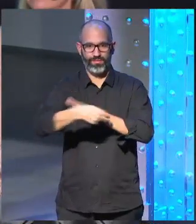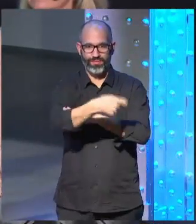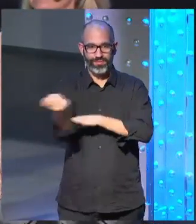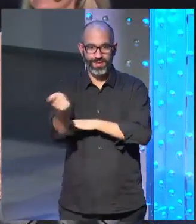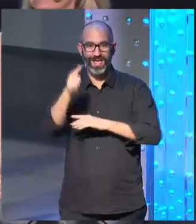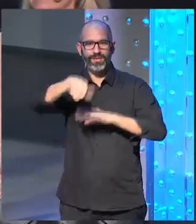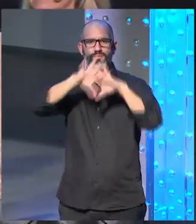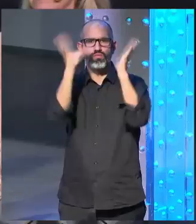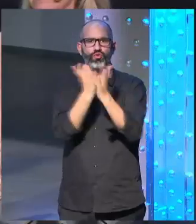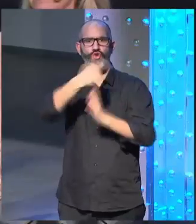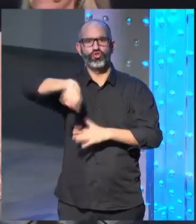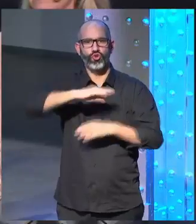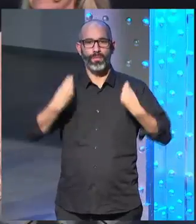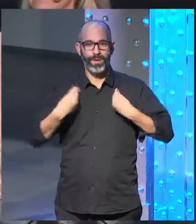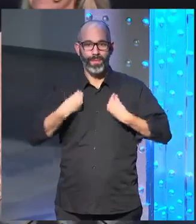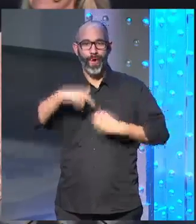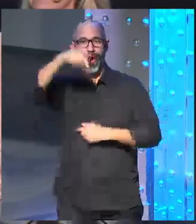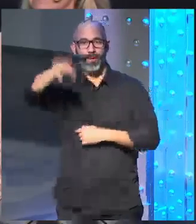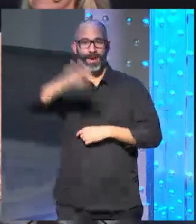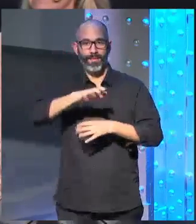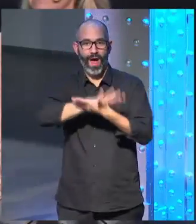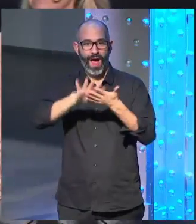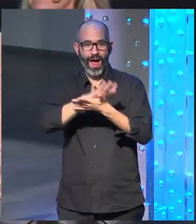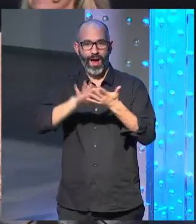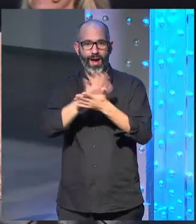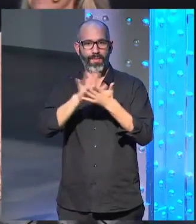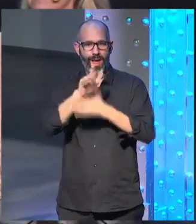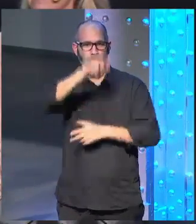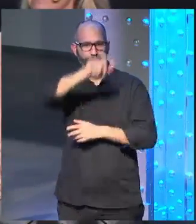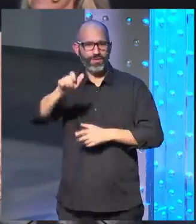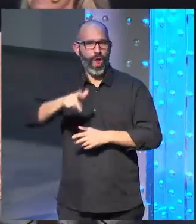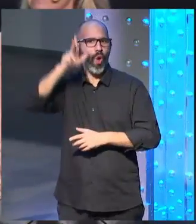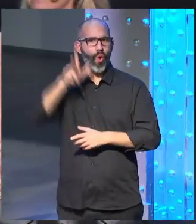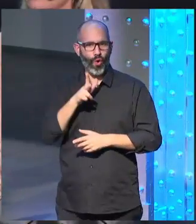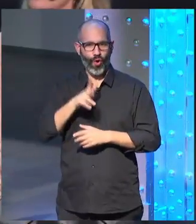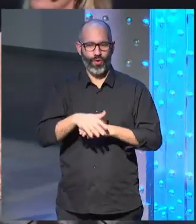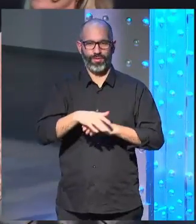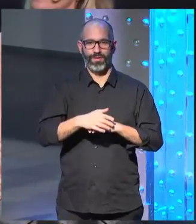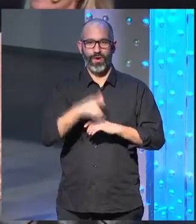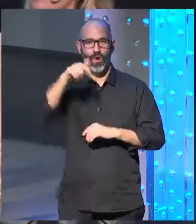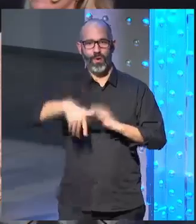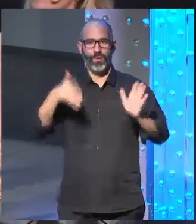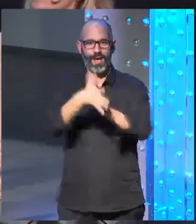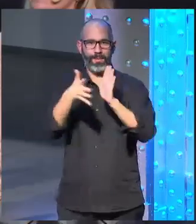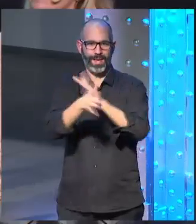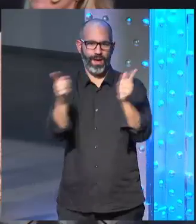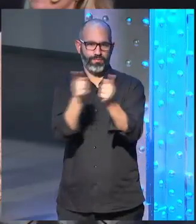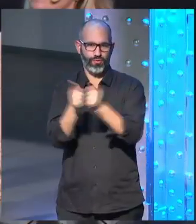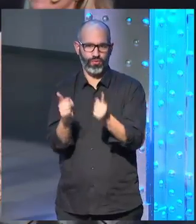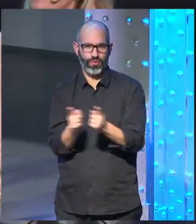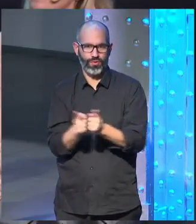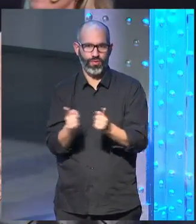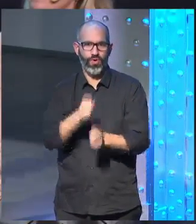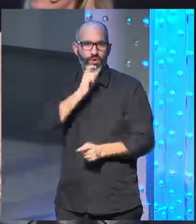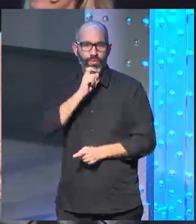mundo en el que vivimos, y de esto venimos hoy a hablar con un cartel de lujo. Os voy a explicar brevemente la mecánica del